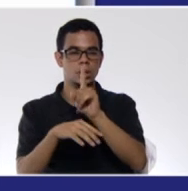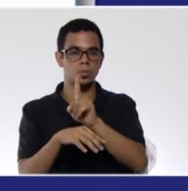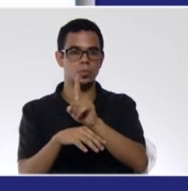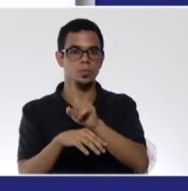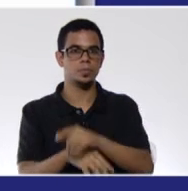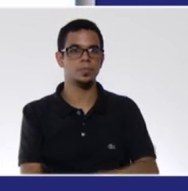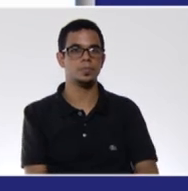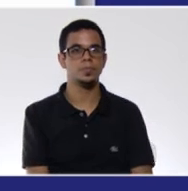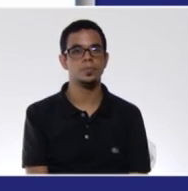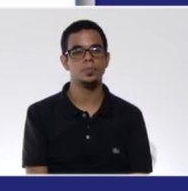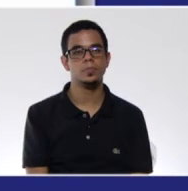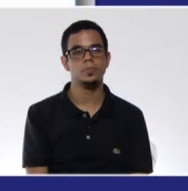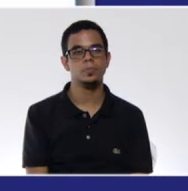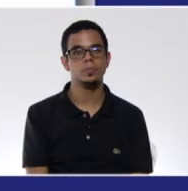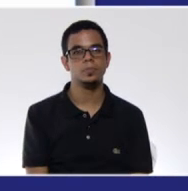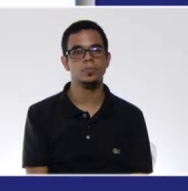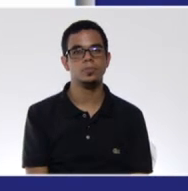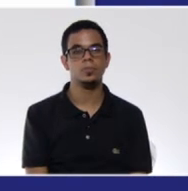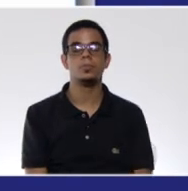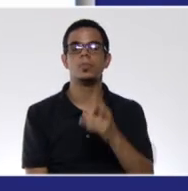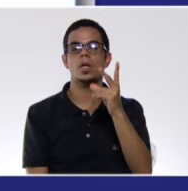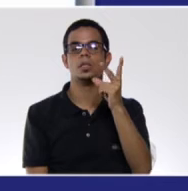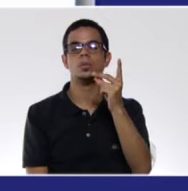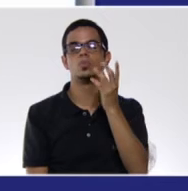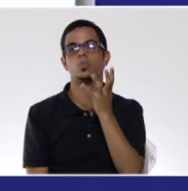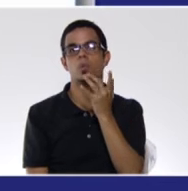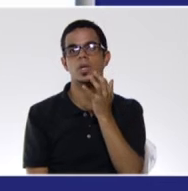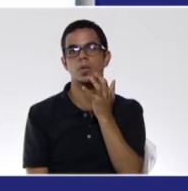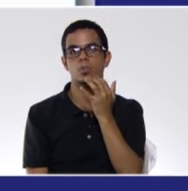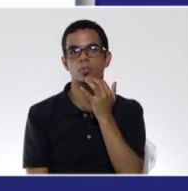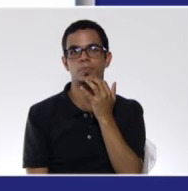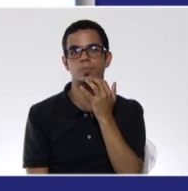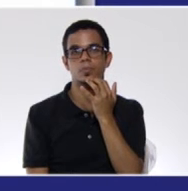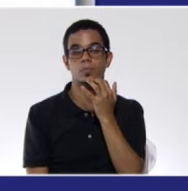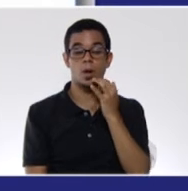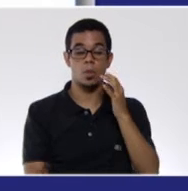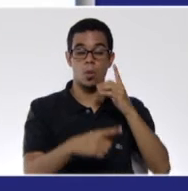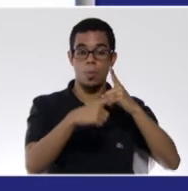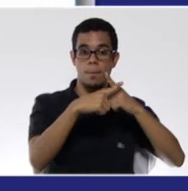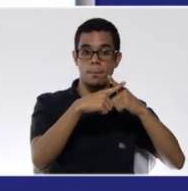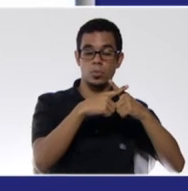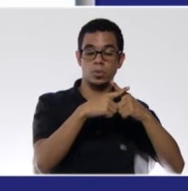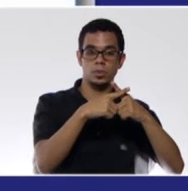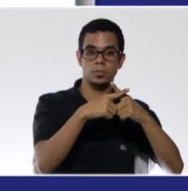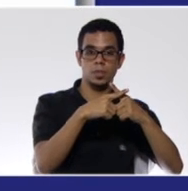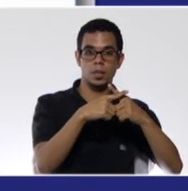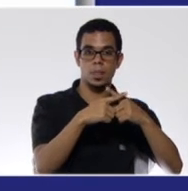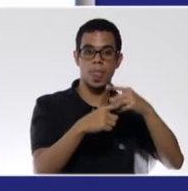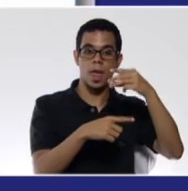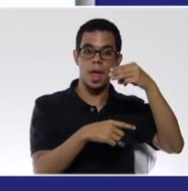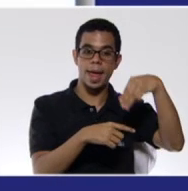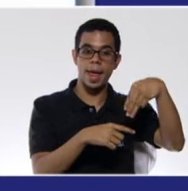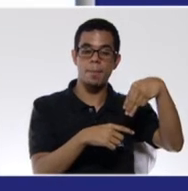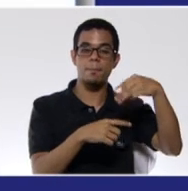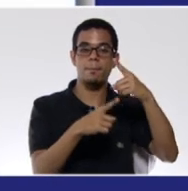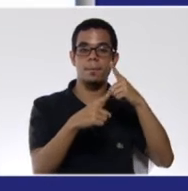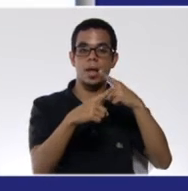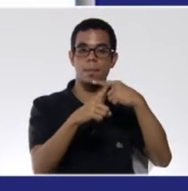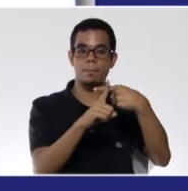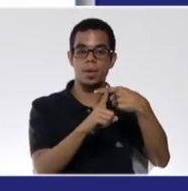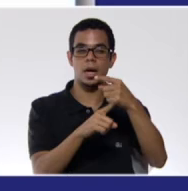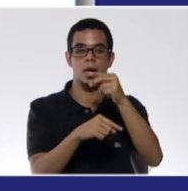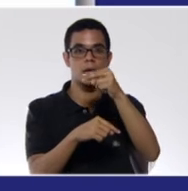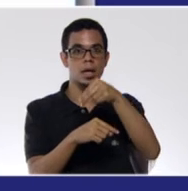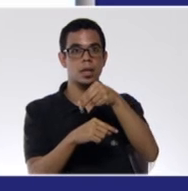81. Ejemplo número 2, cuando multiplicamos el factor m más n por el